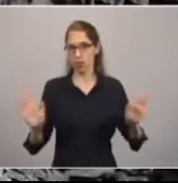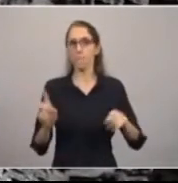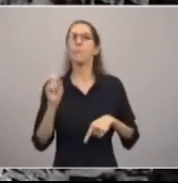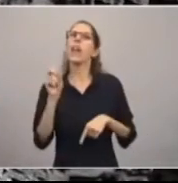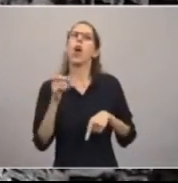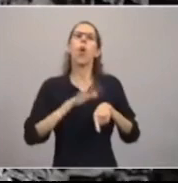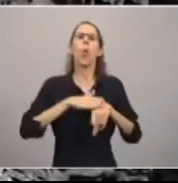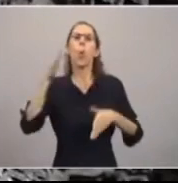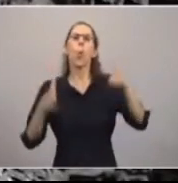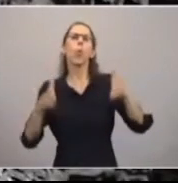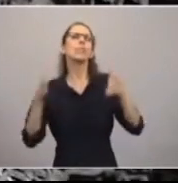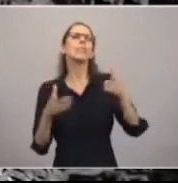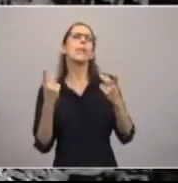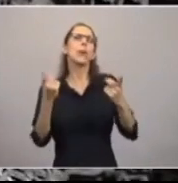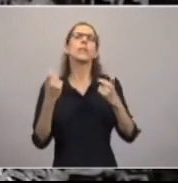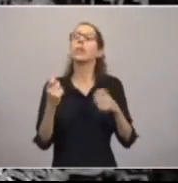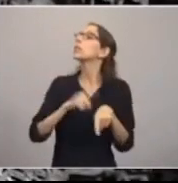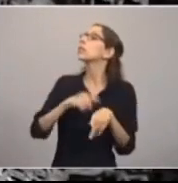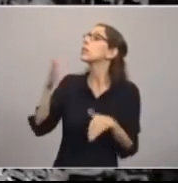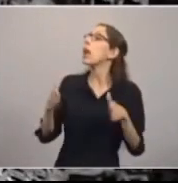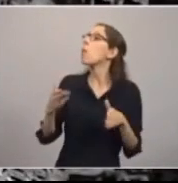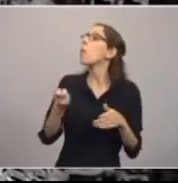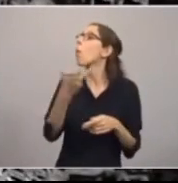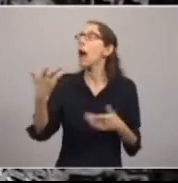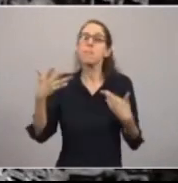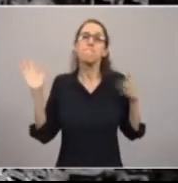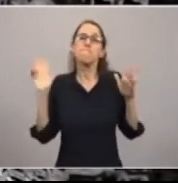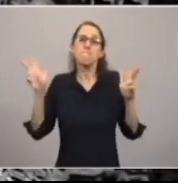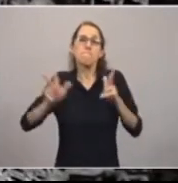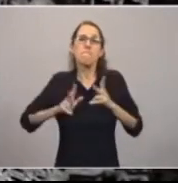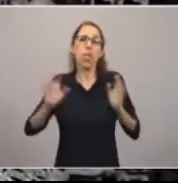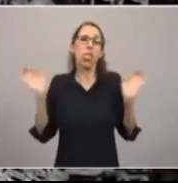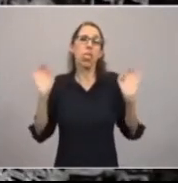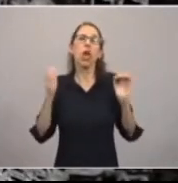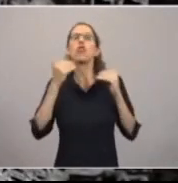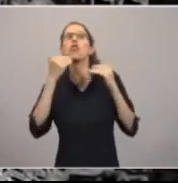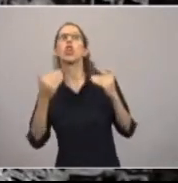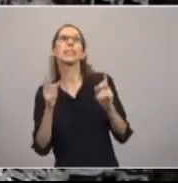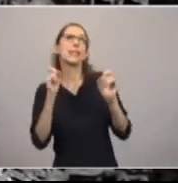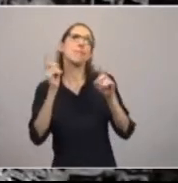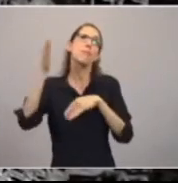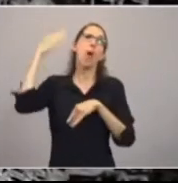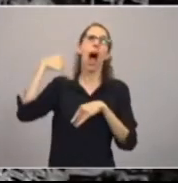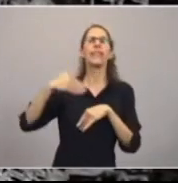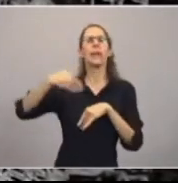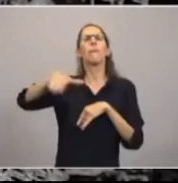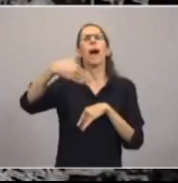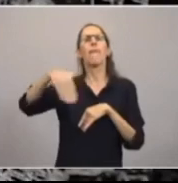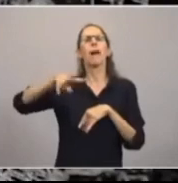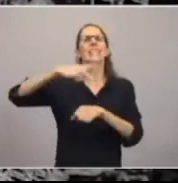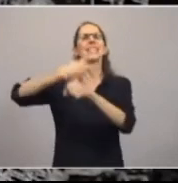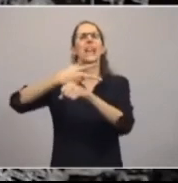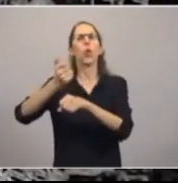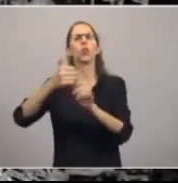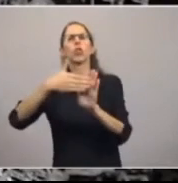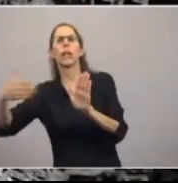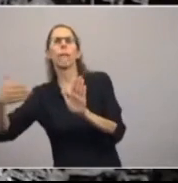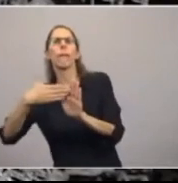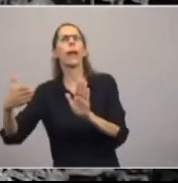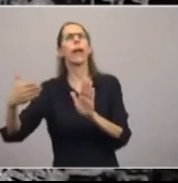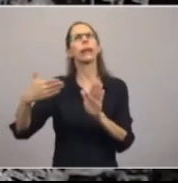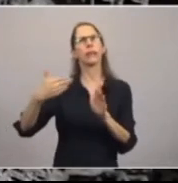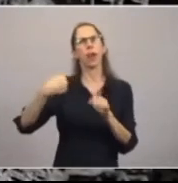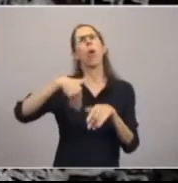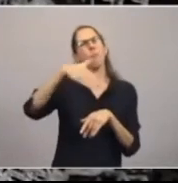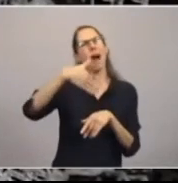que hay que hacer por un tiempo. ¿Cuánto tiempo no dijo? No sé si están con el segundo semestre, la lluvia de inversiones, la luz al final del